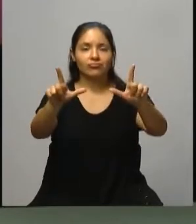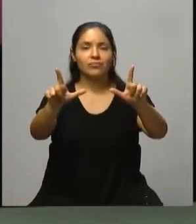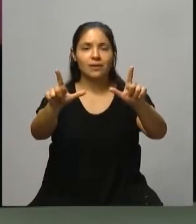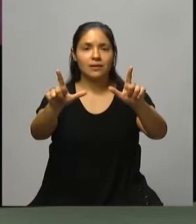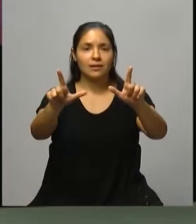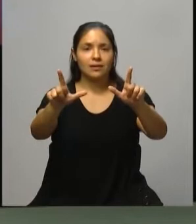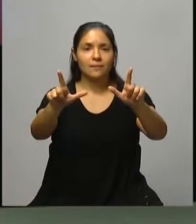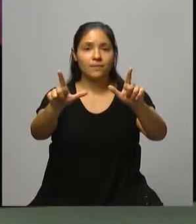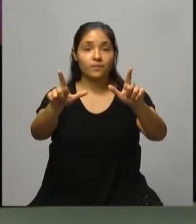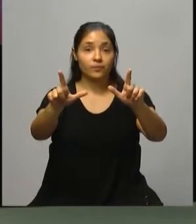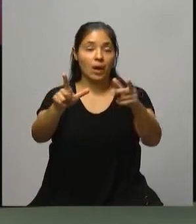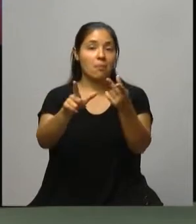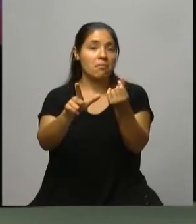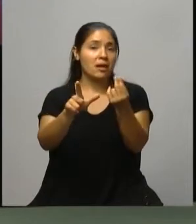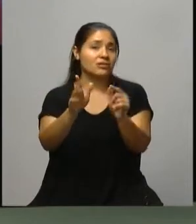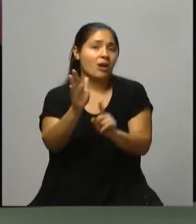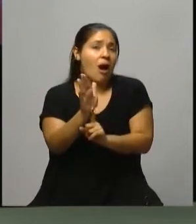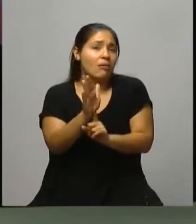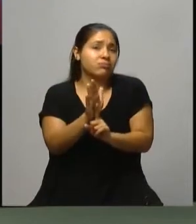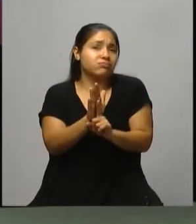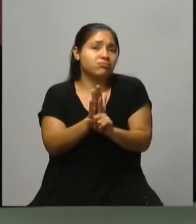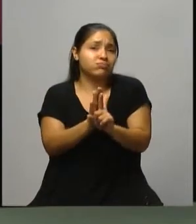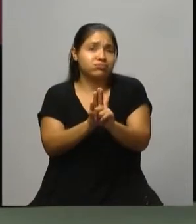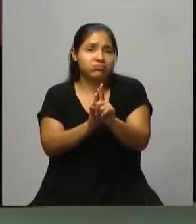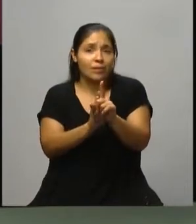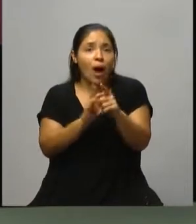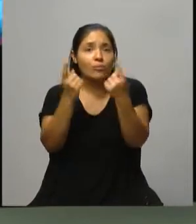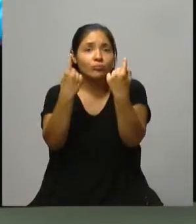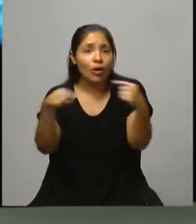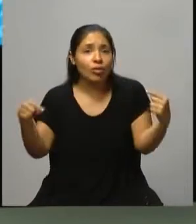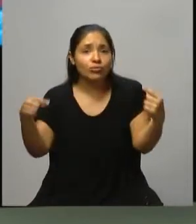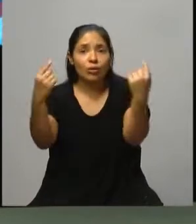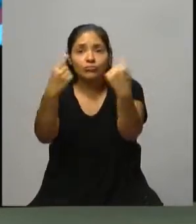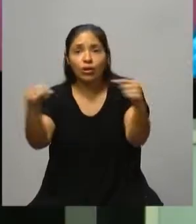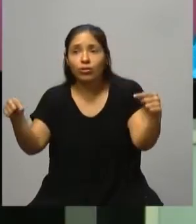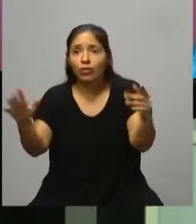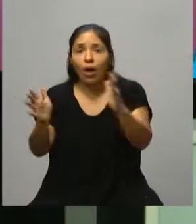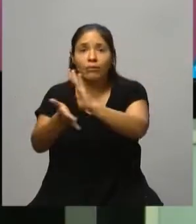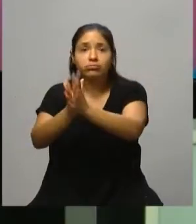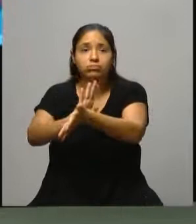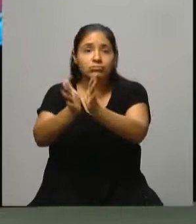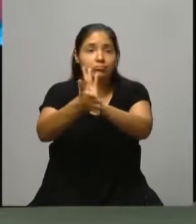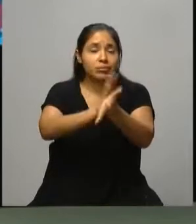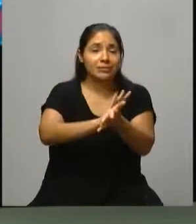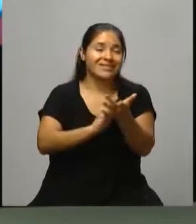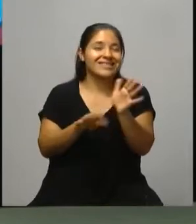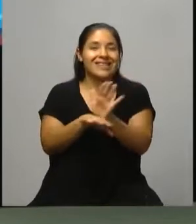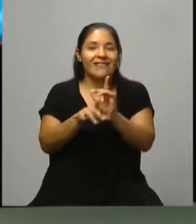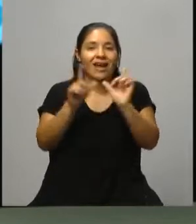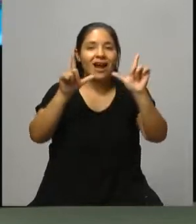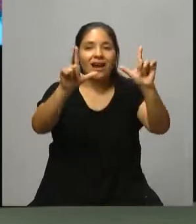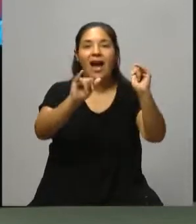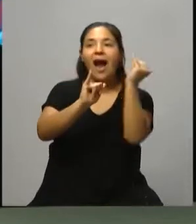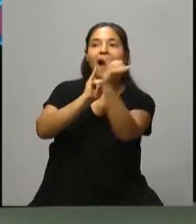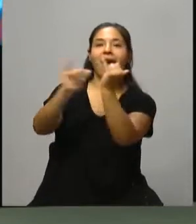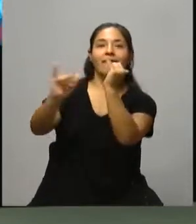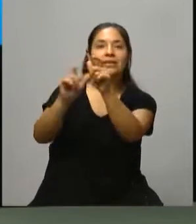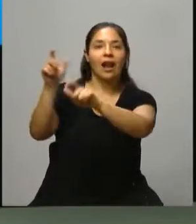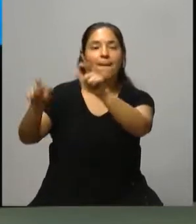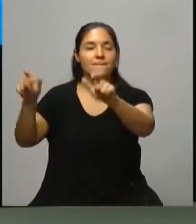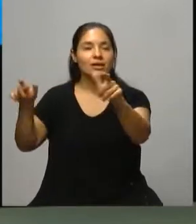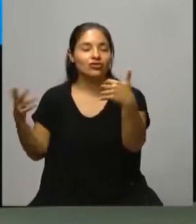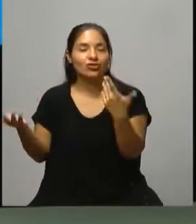políticas que están teniendo mucha relevancia. Una es Flor Di Stéfanis, que no solo hace una